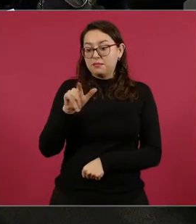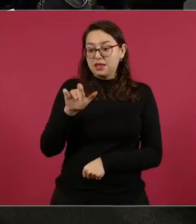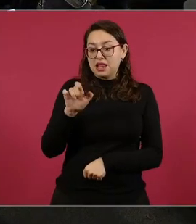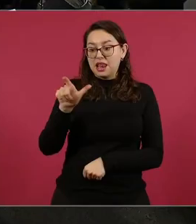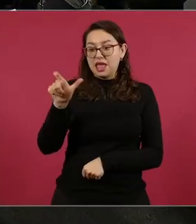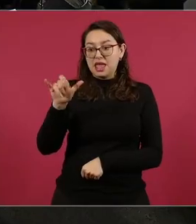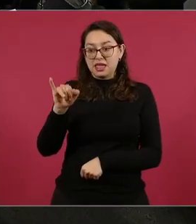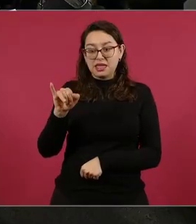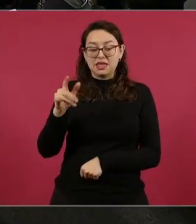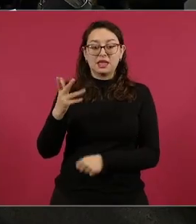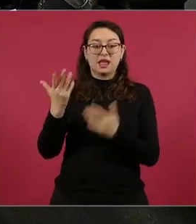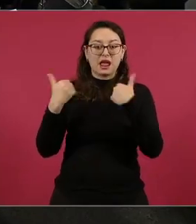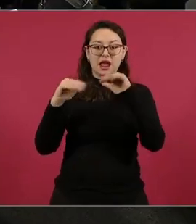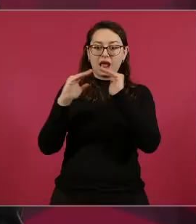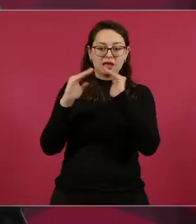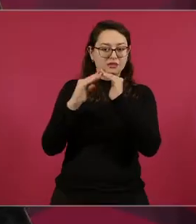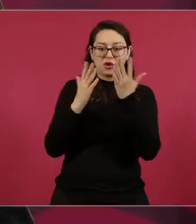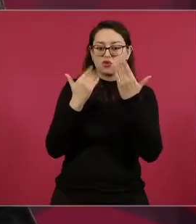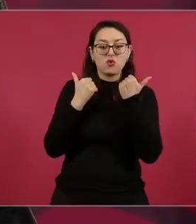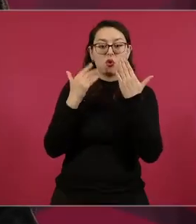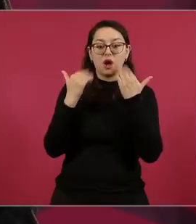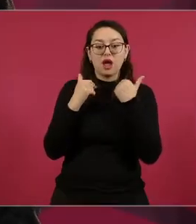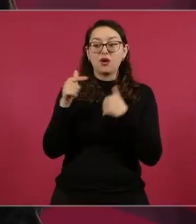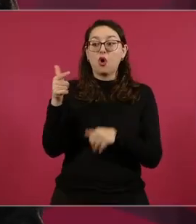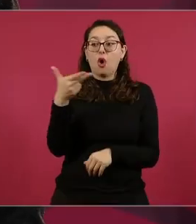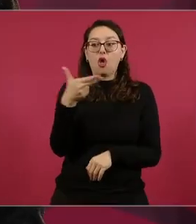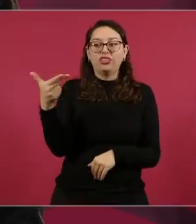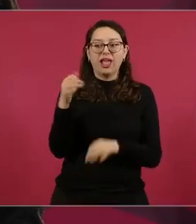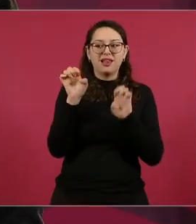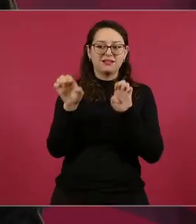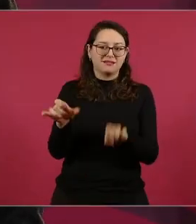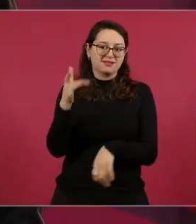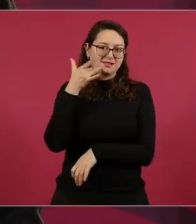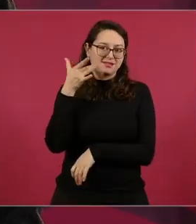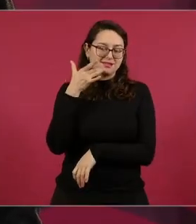en Buenos Aires. Nada más que tampoco eso